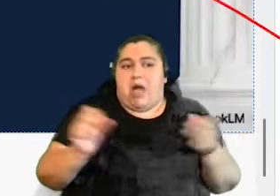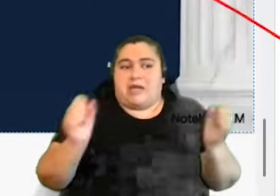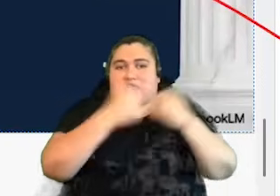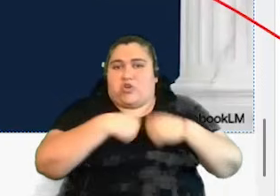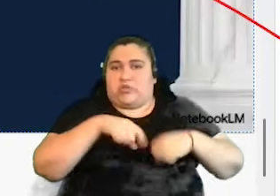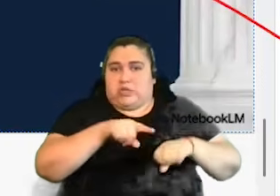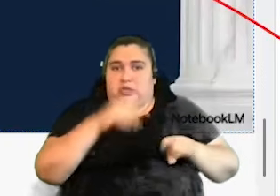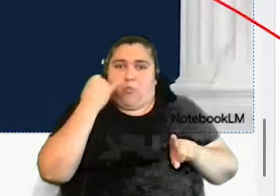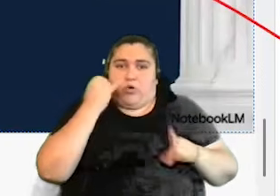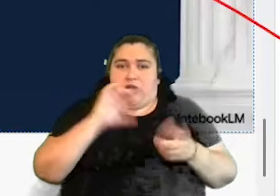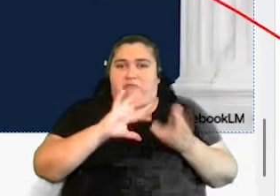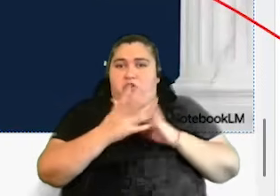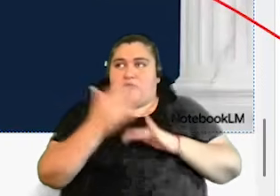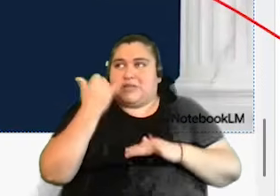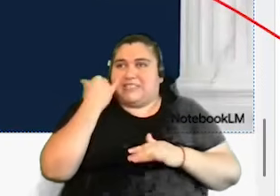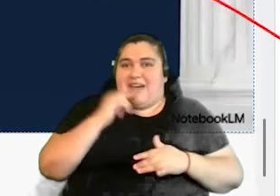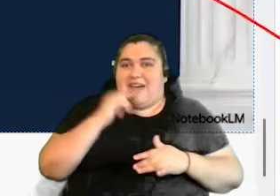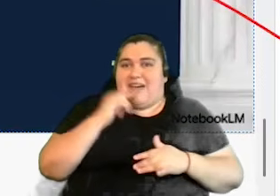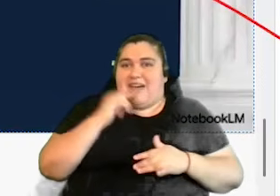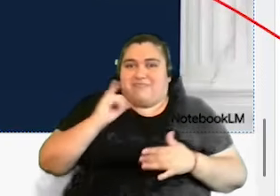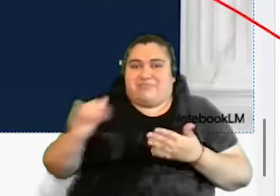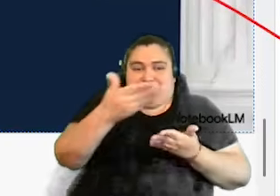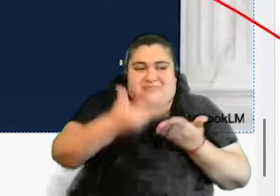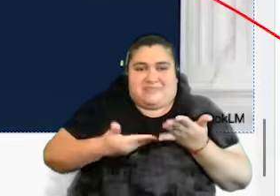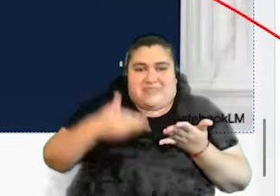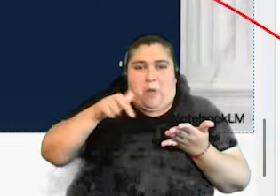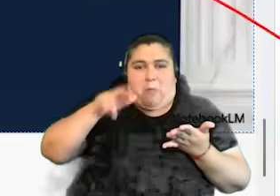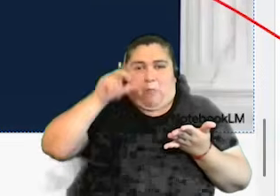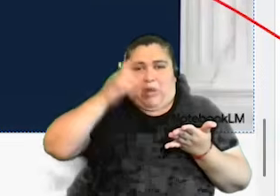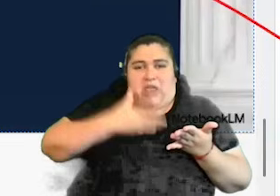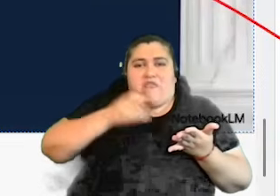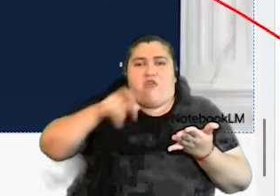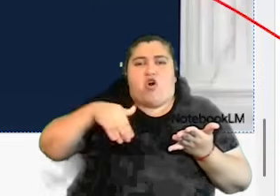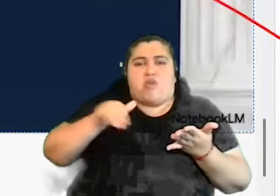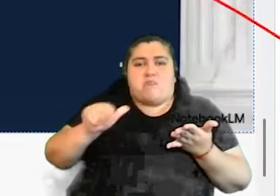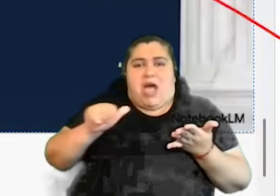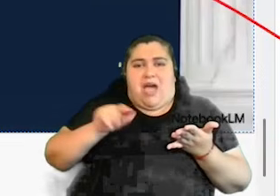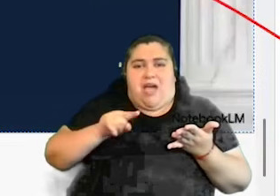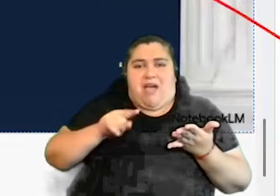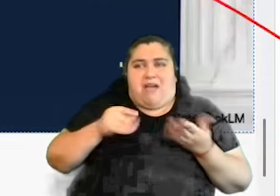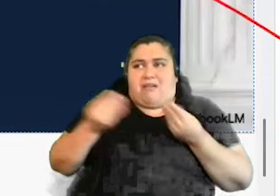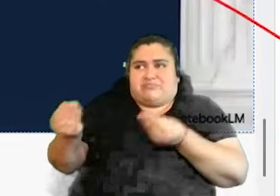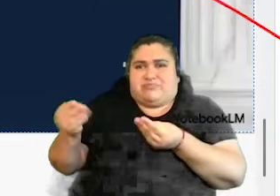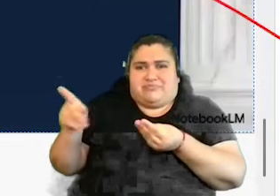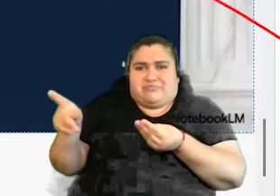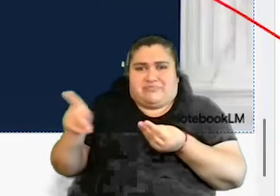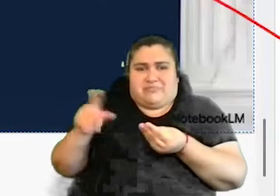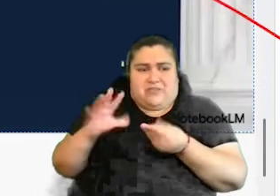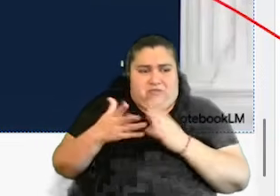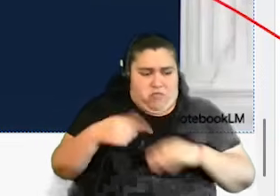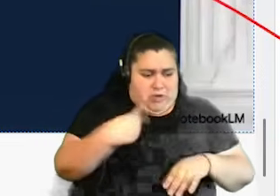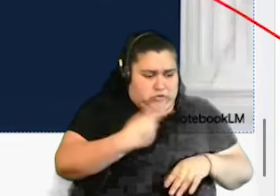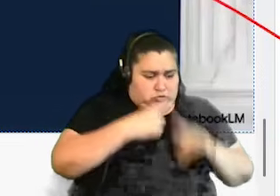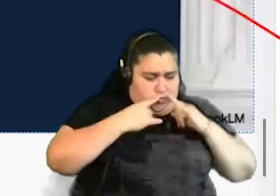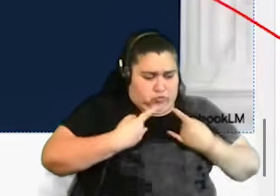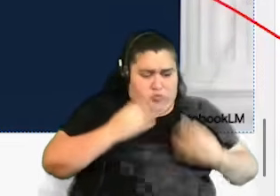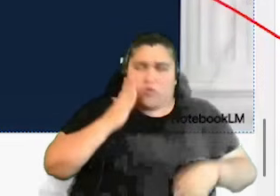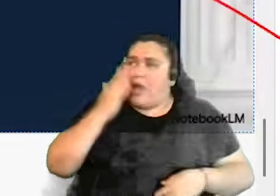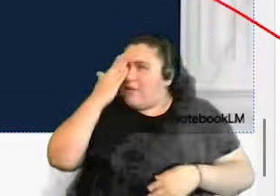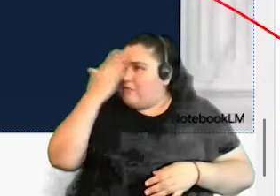contribuyente, y después nosotros mismos vamos a tener que ir a poner la cara a ese contribuyente y decirle, no, ¿sabe qué? Me